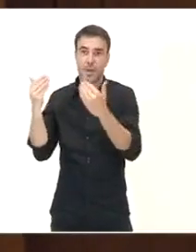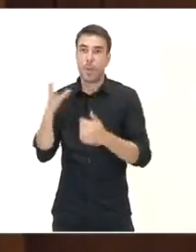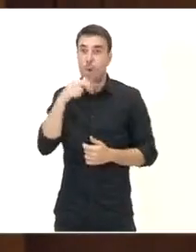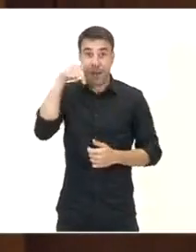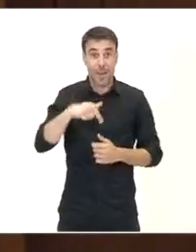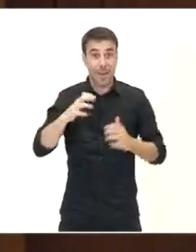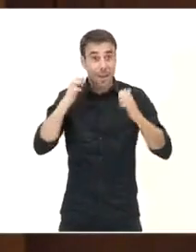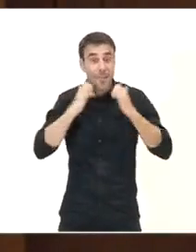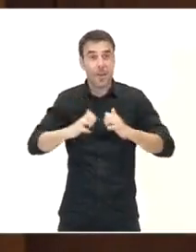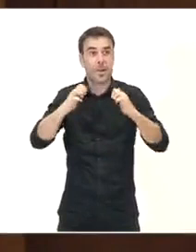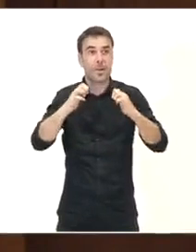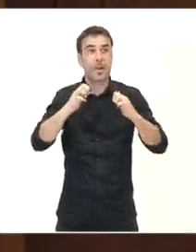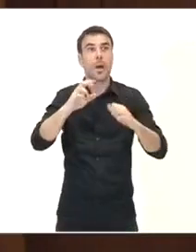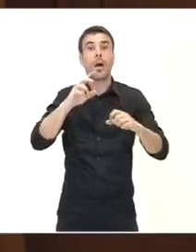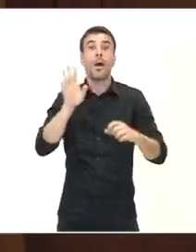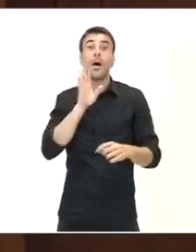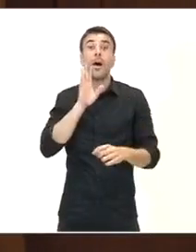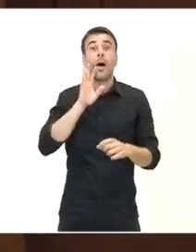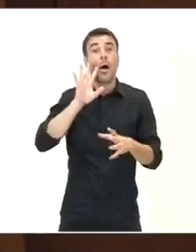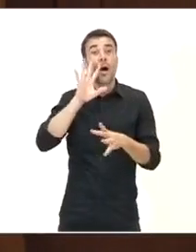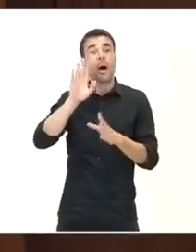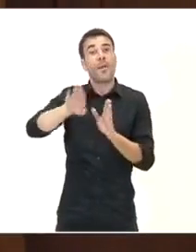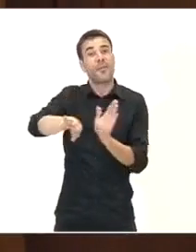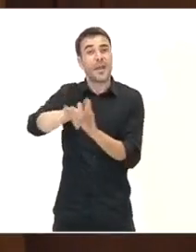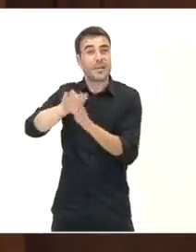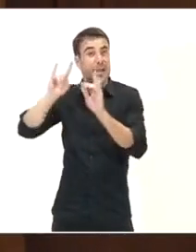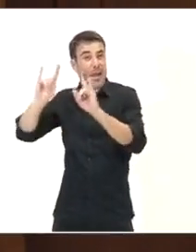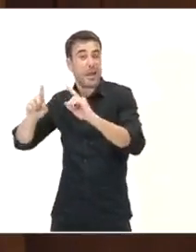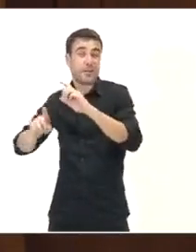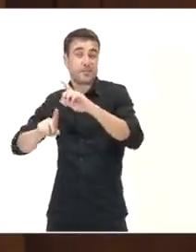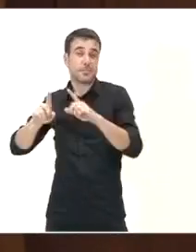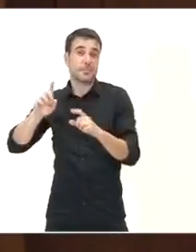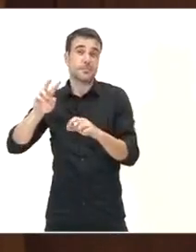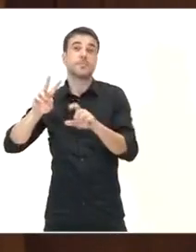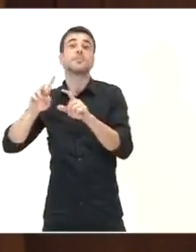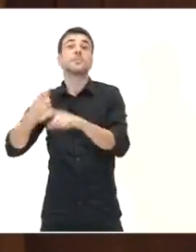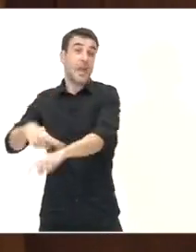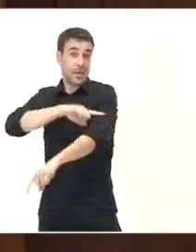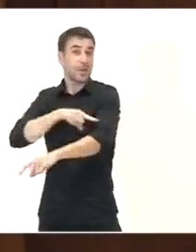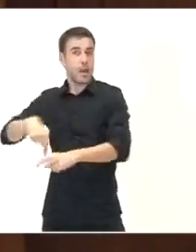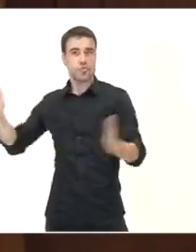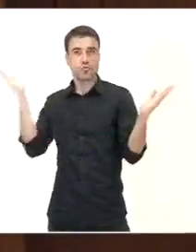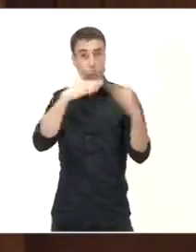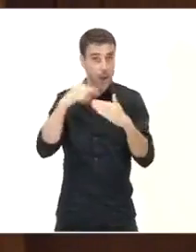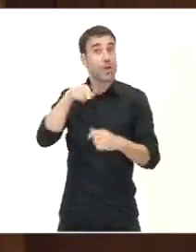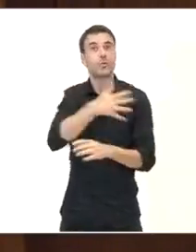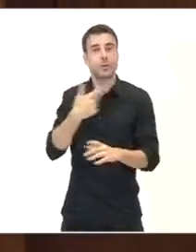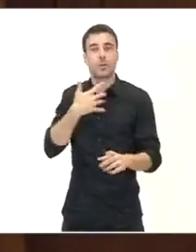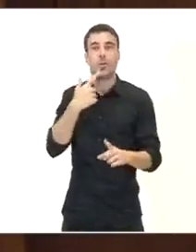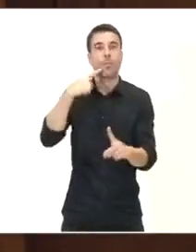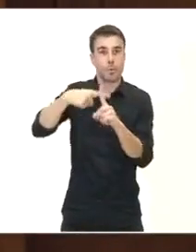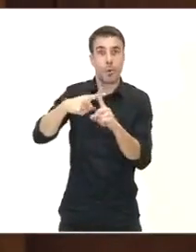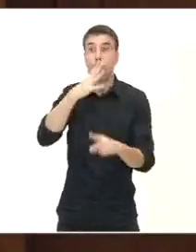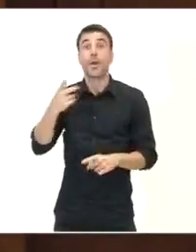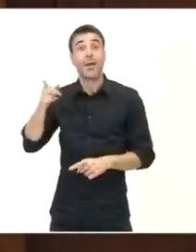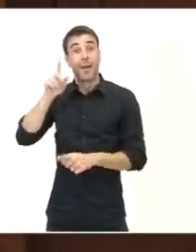Cámara ningún representante de la ultraderecha. Y eso es bueno, porque entre otras cosas, la ultraderecha niega la